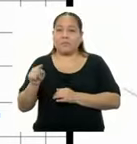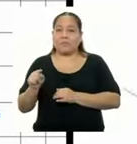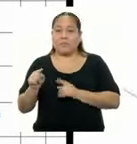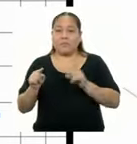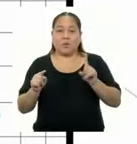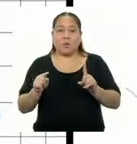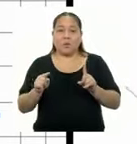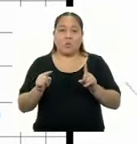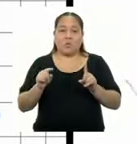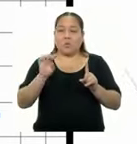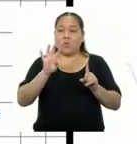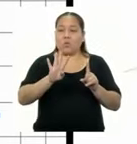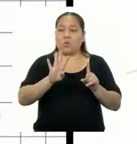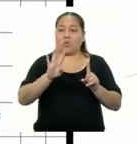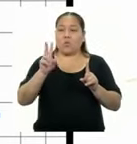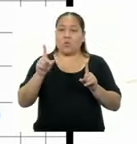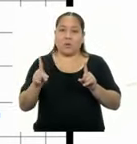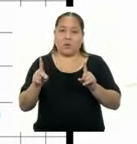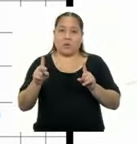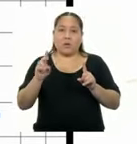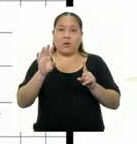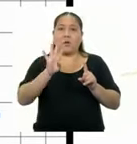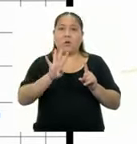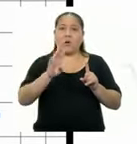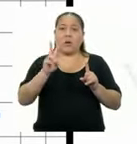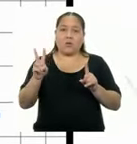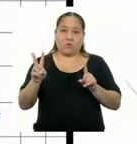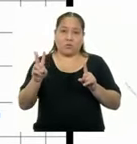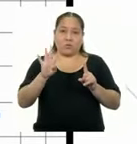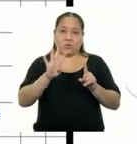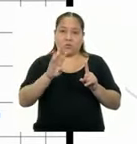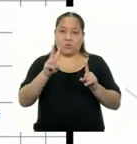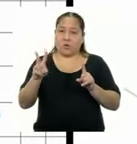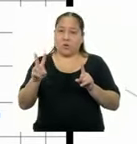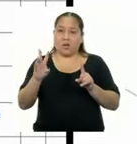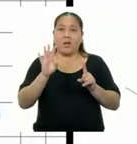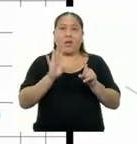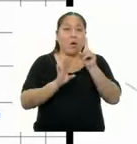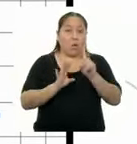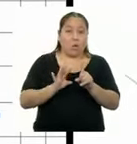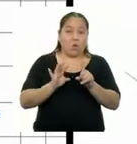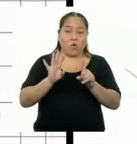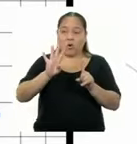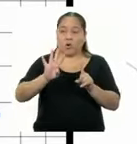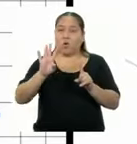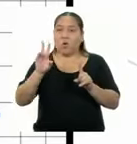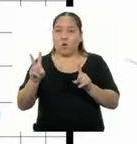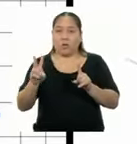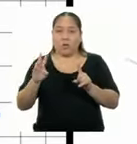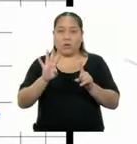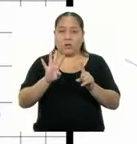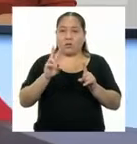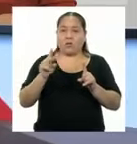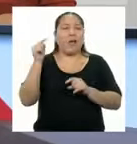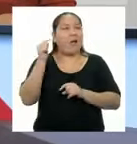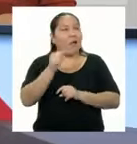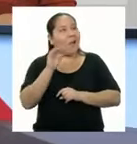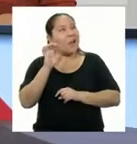es de 42 a 1. 42 a 1. Esa es la escala.